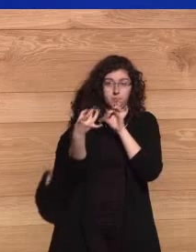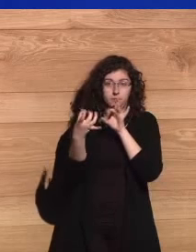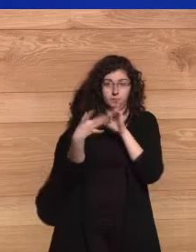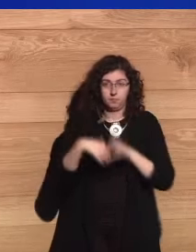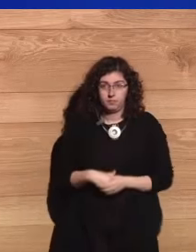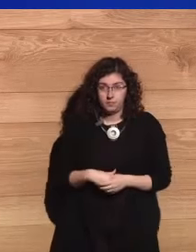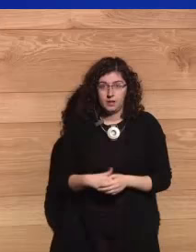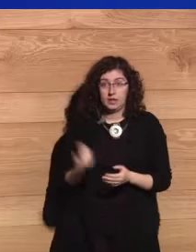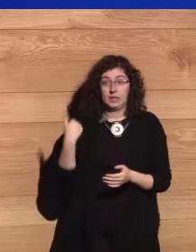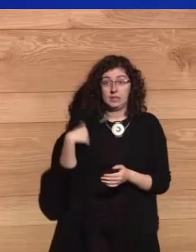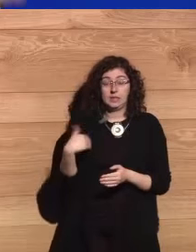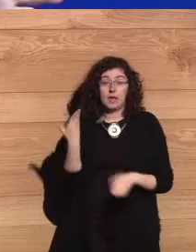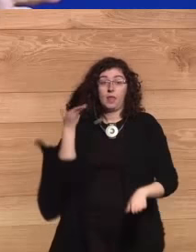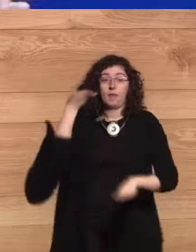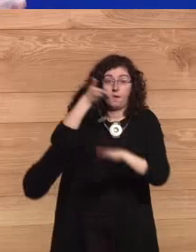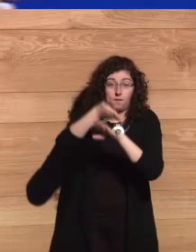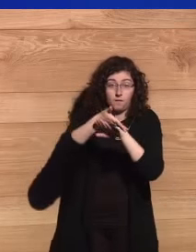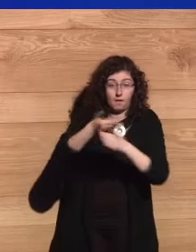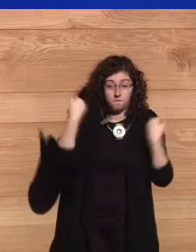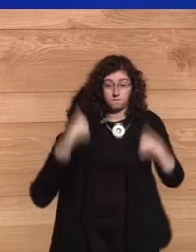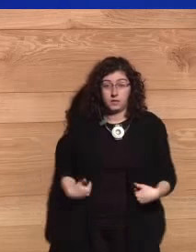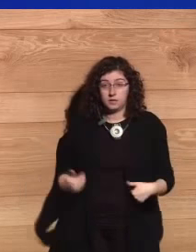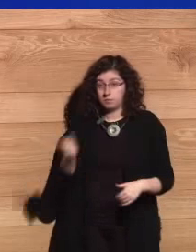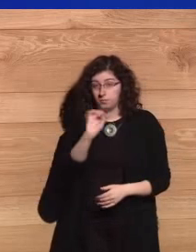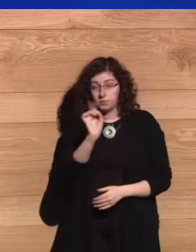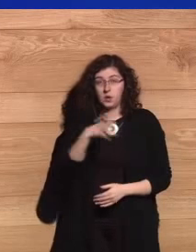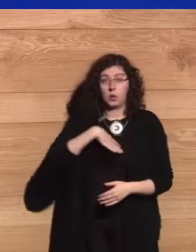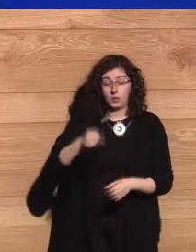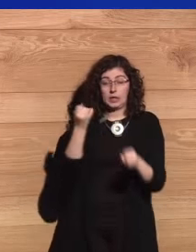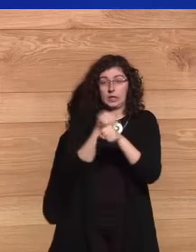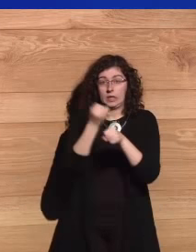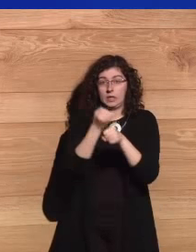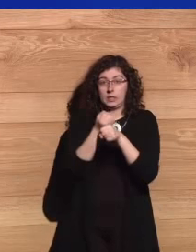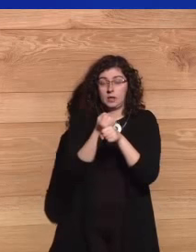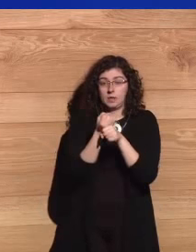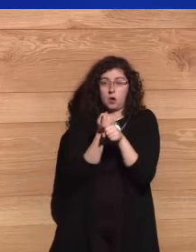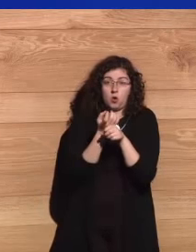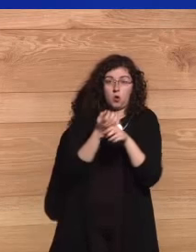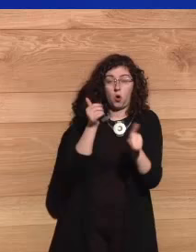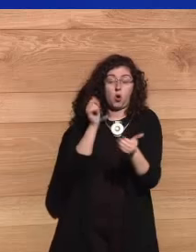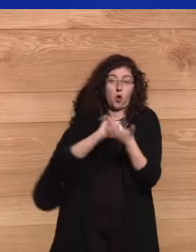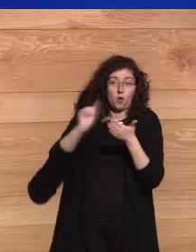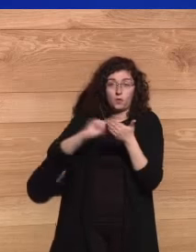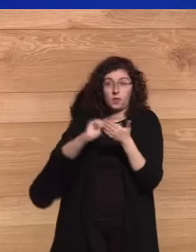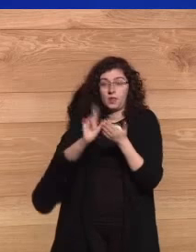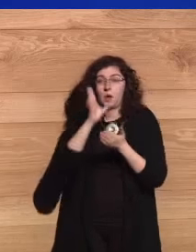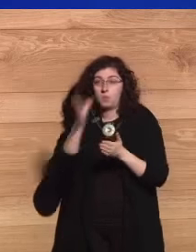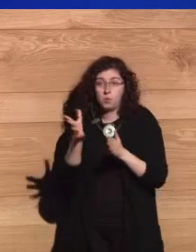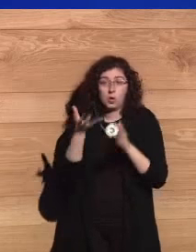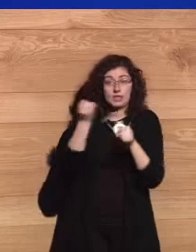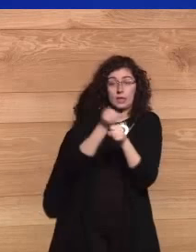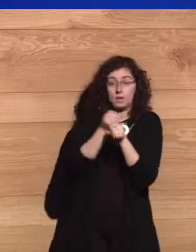se desplaza físicamente el conferenciante, podría reemplazarse el trabajo en la oficina por teletrabajo. Se puede reemplazar lo que